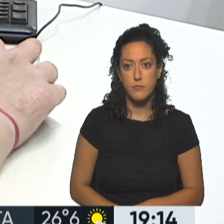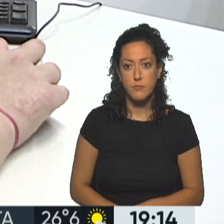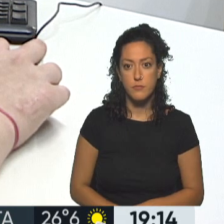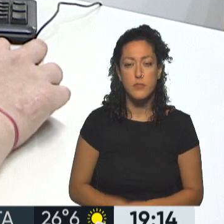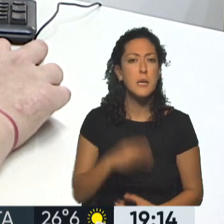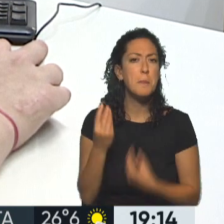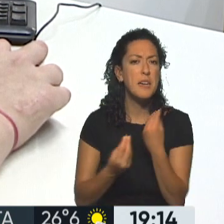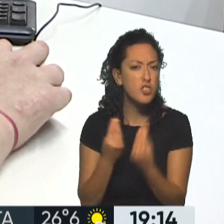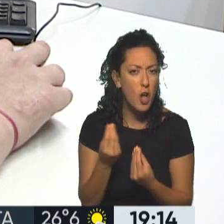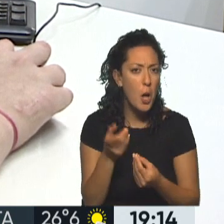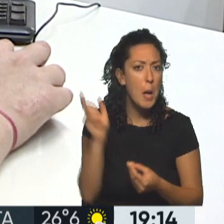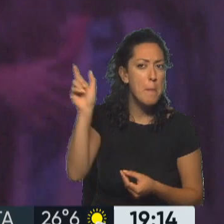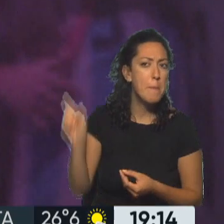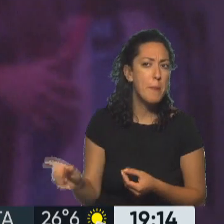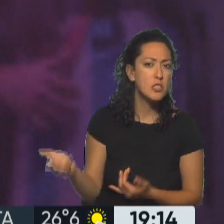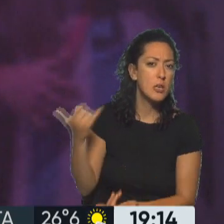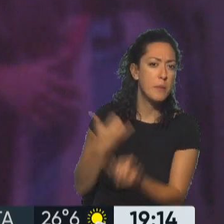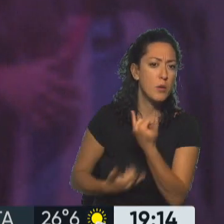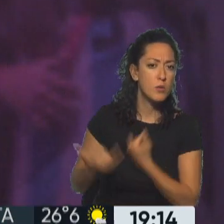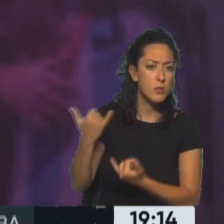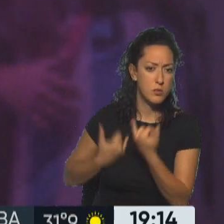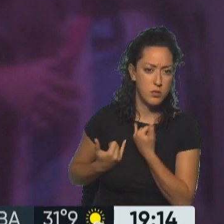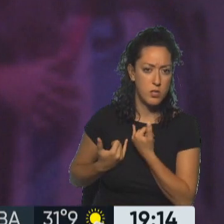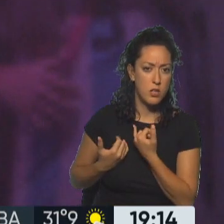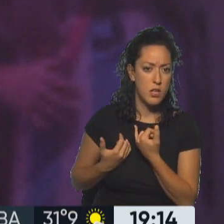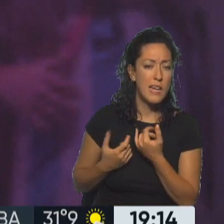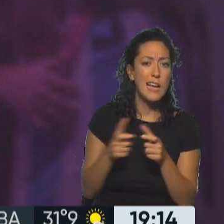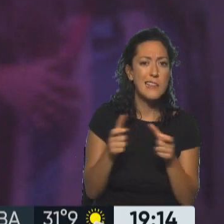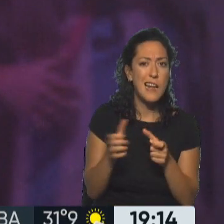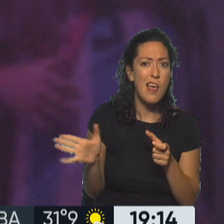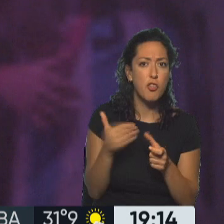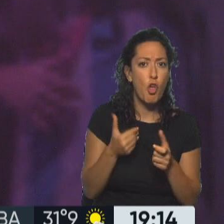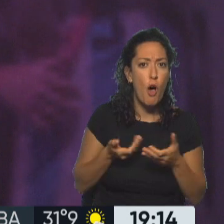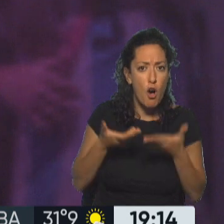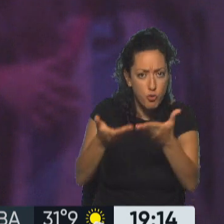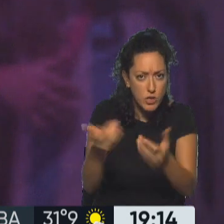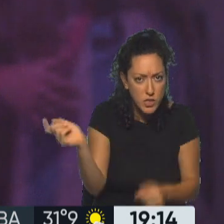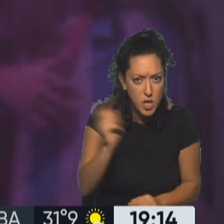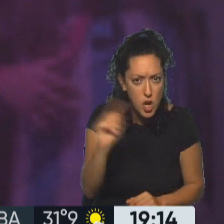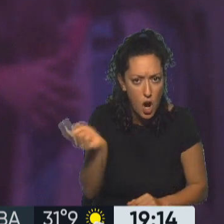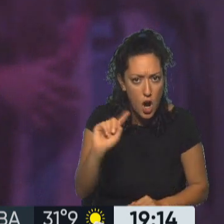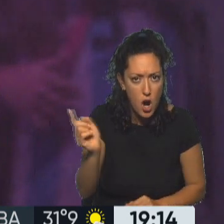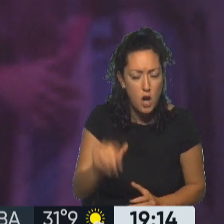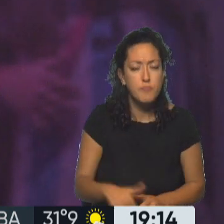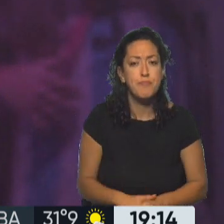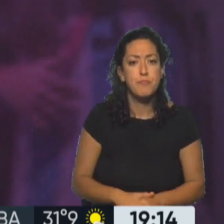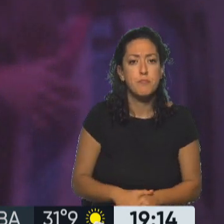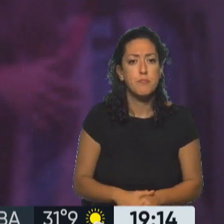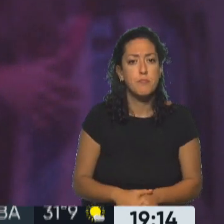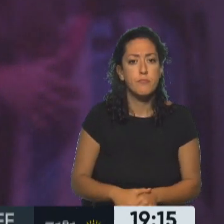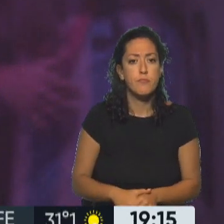Porque alguien me dijo, no entraron todas, no ofrecían todas las entradas cuando se abrió el